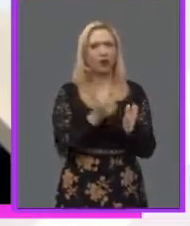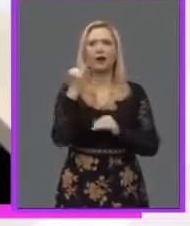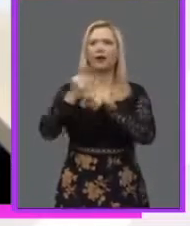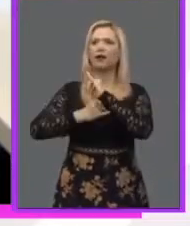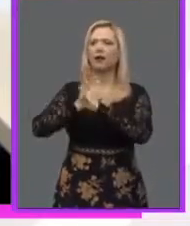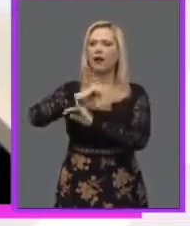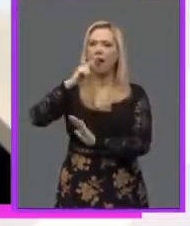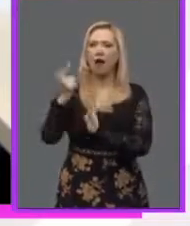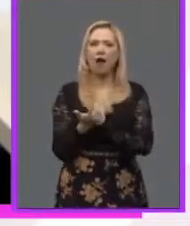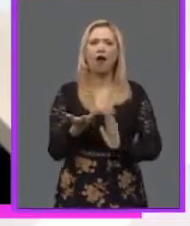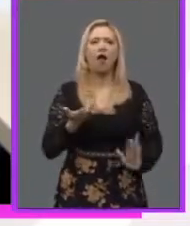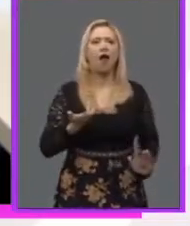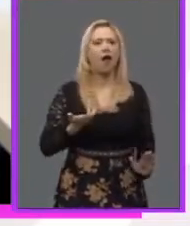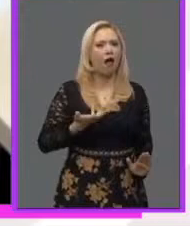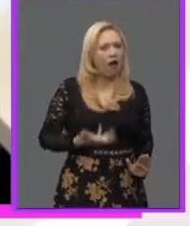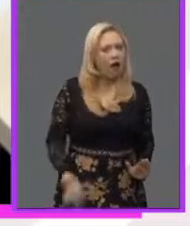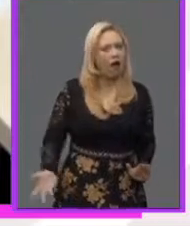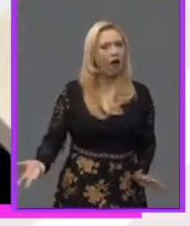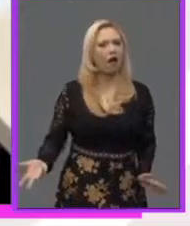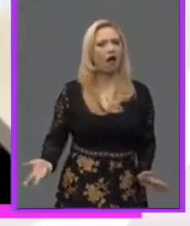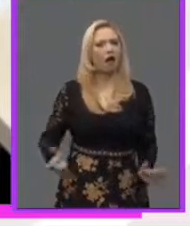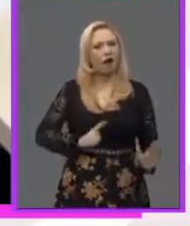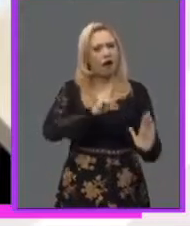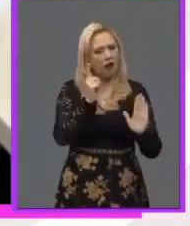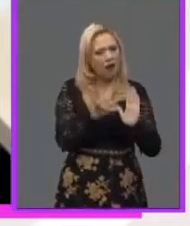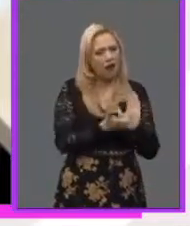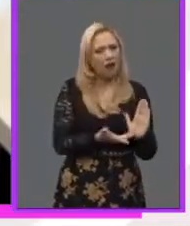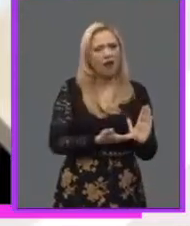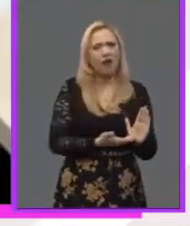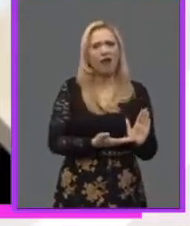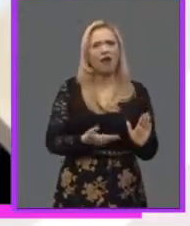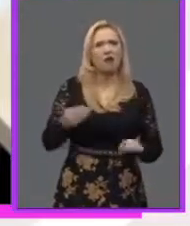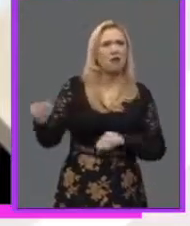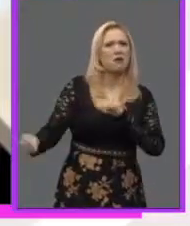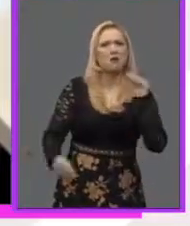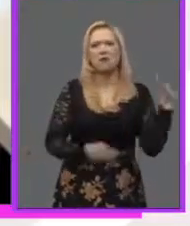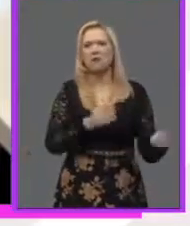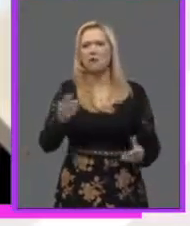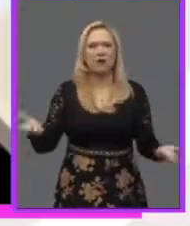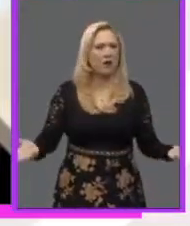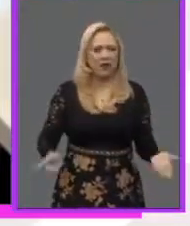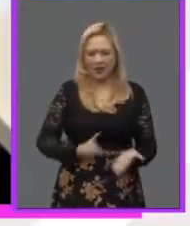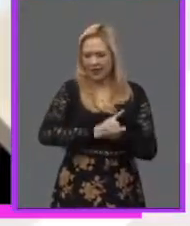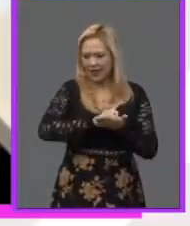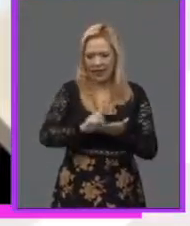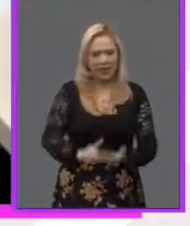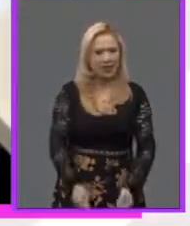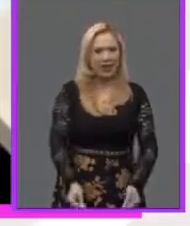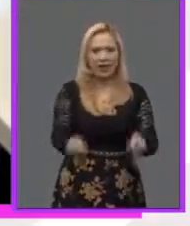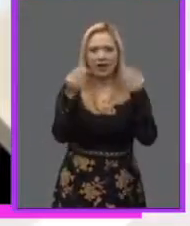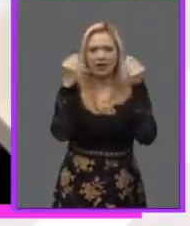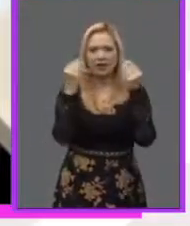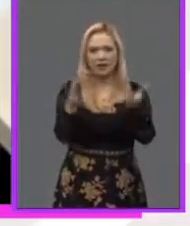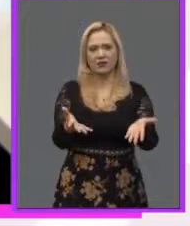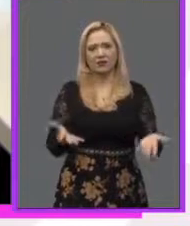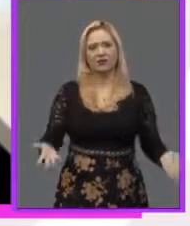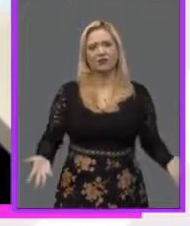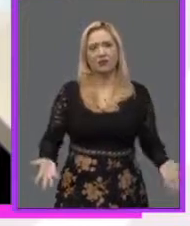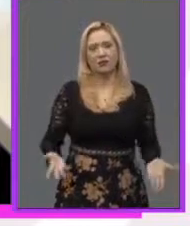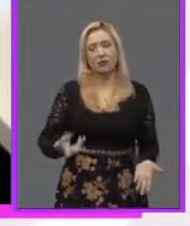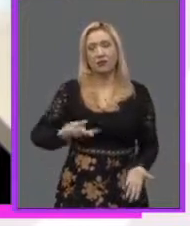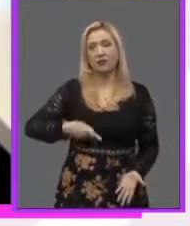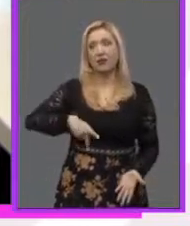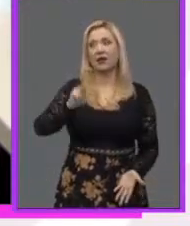tratados internacionales. Digamos que desde un punto de vista jurídico no hay mayor discusión de que es un derecho humano, es un derecho